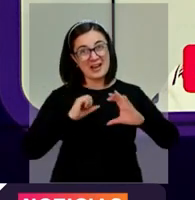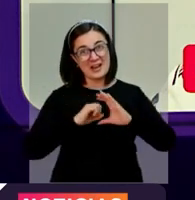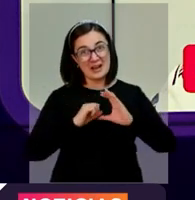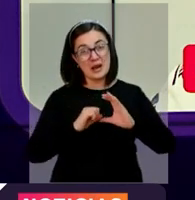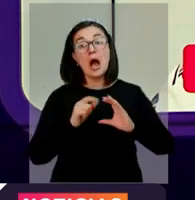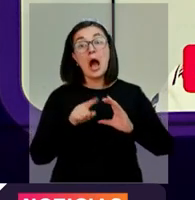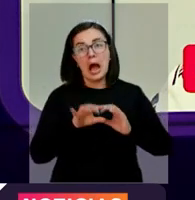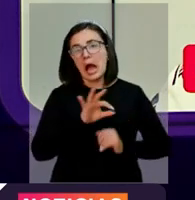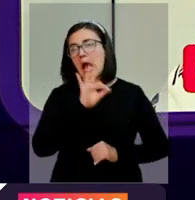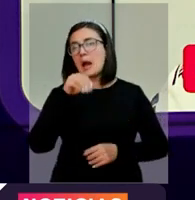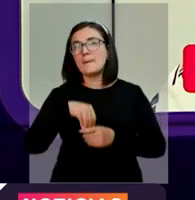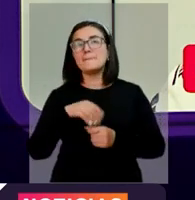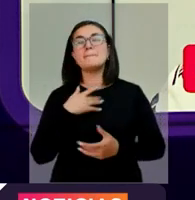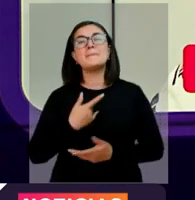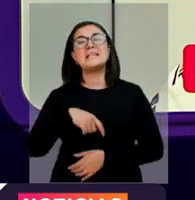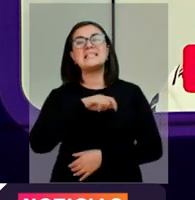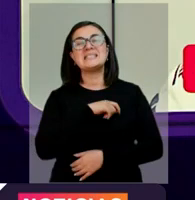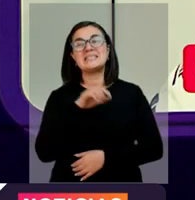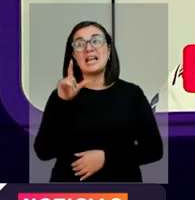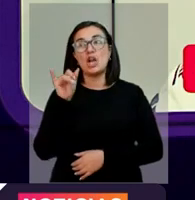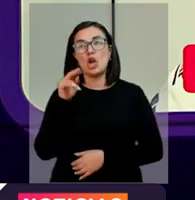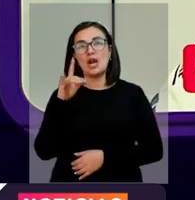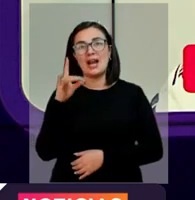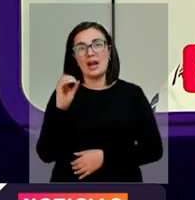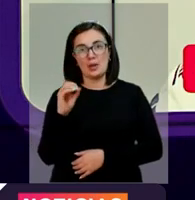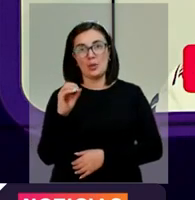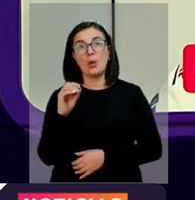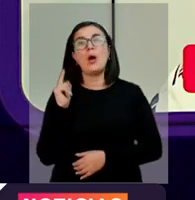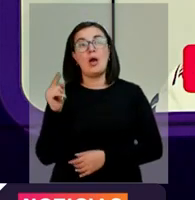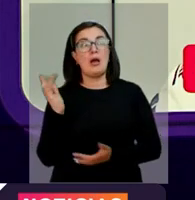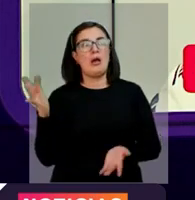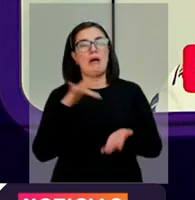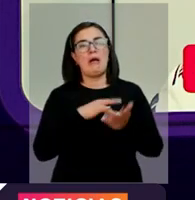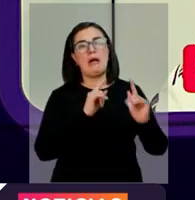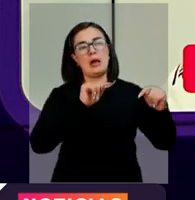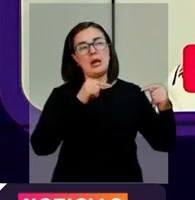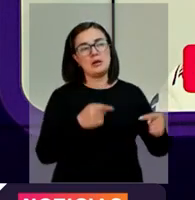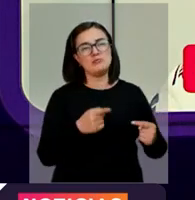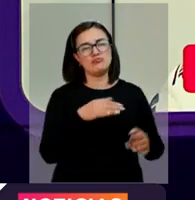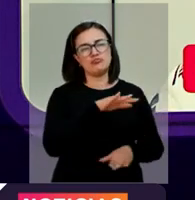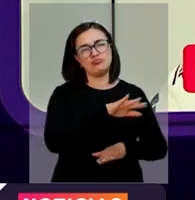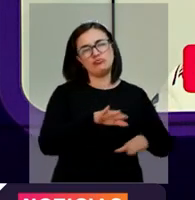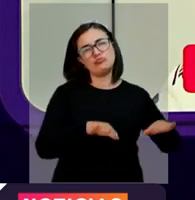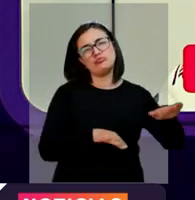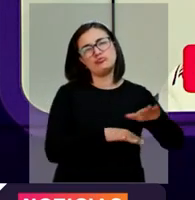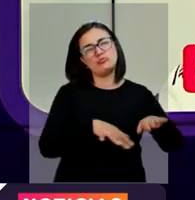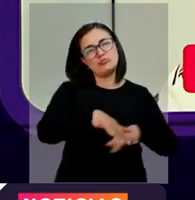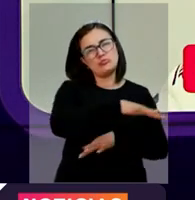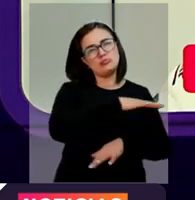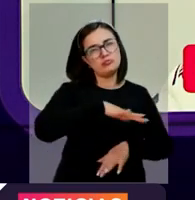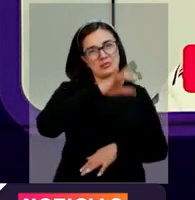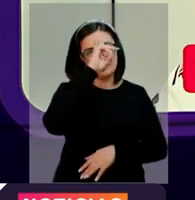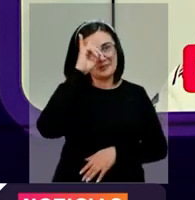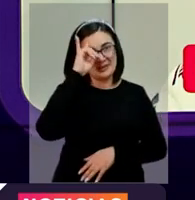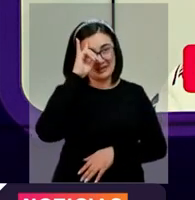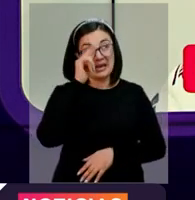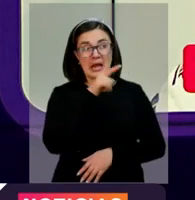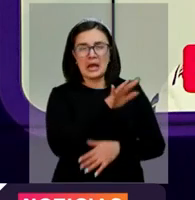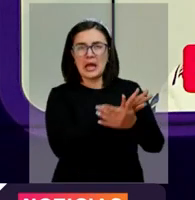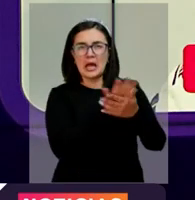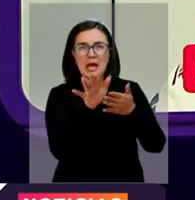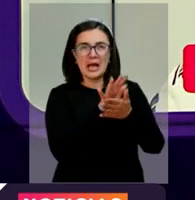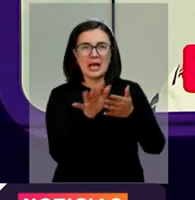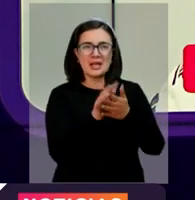en españa- se trata de leonardo quezada quien disputará el campeonato reid de turismos en la comunidad de madrid' él habló con nuestro compañero